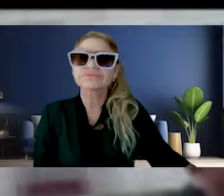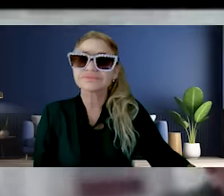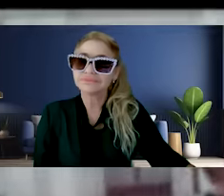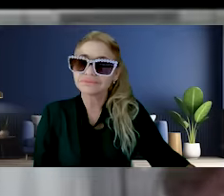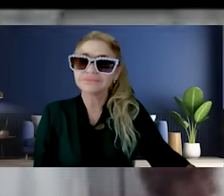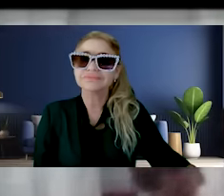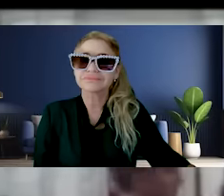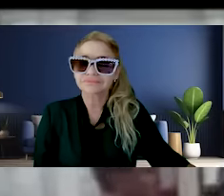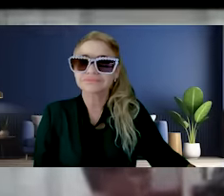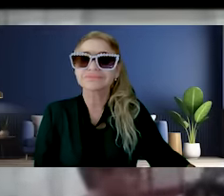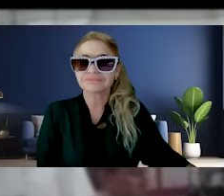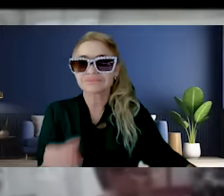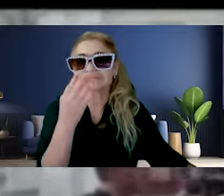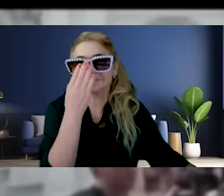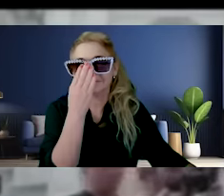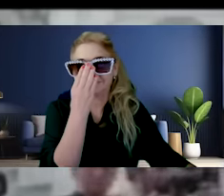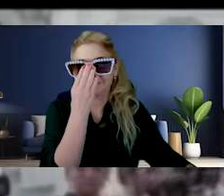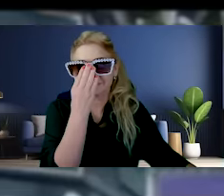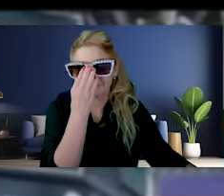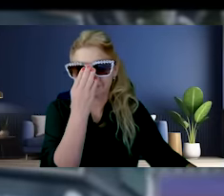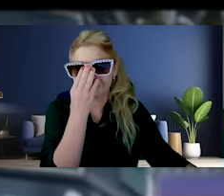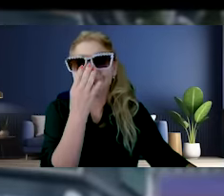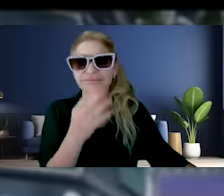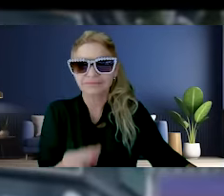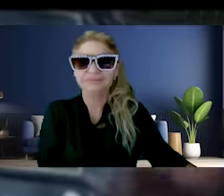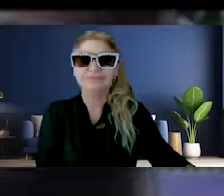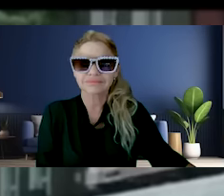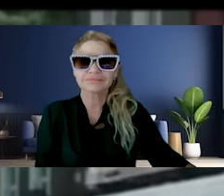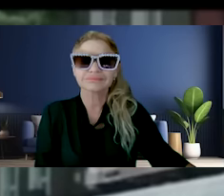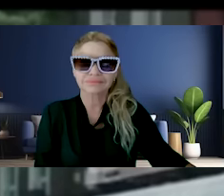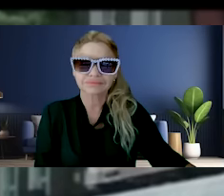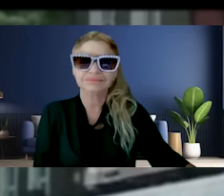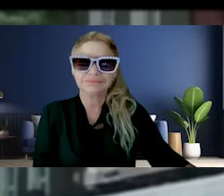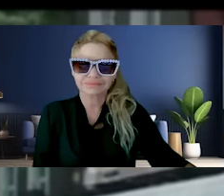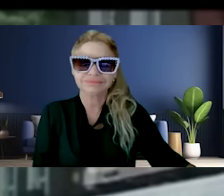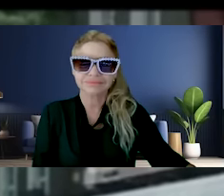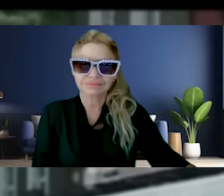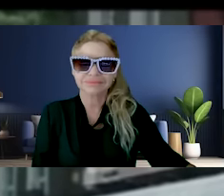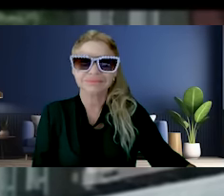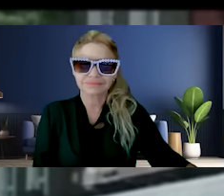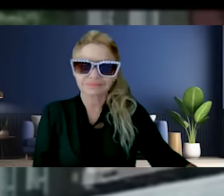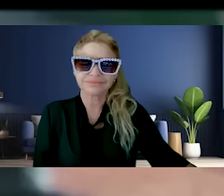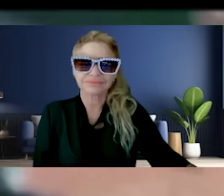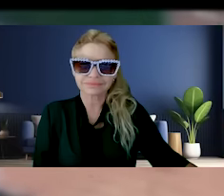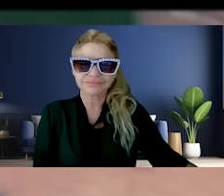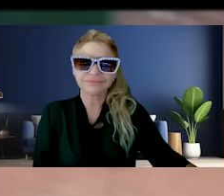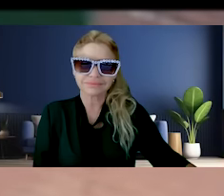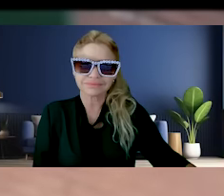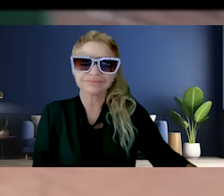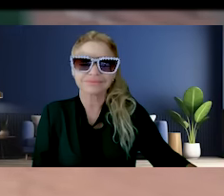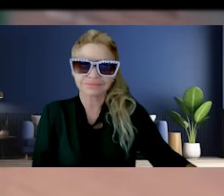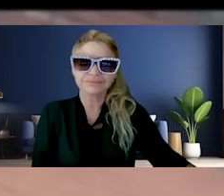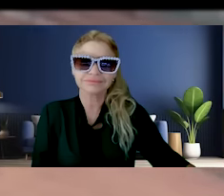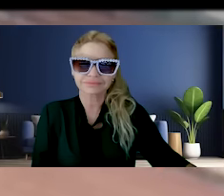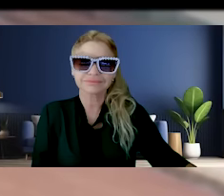disturbios de este verano. Aunque lo que más nos ha llamado la atención es que desplieguen cada vez con más frecuencia y sin previo aviso furgonetas repletas de cámaras